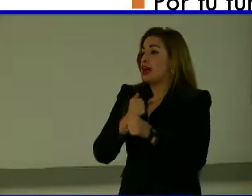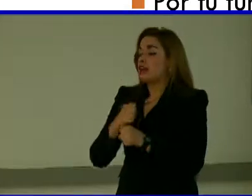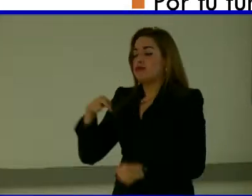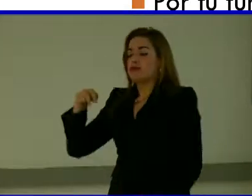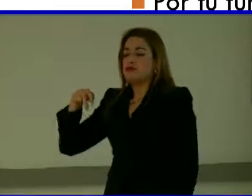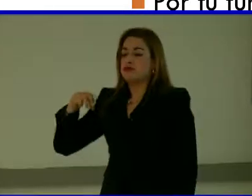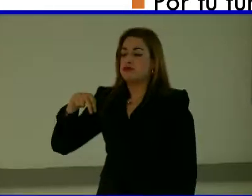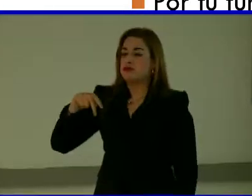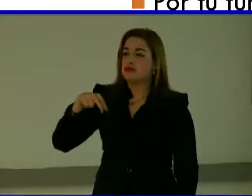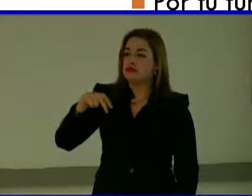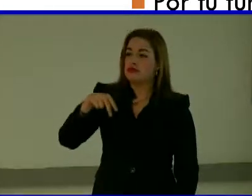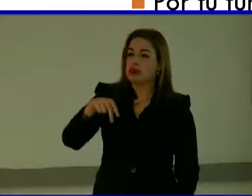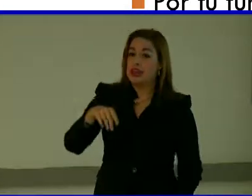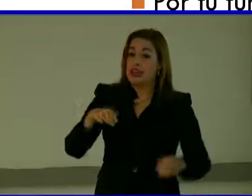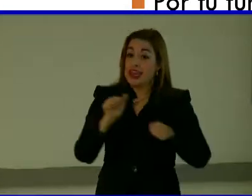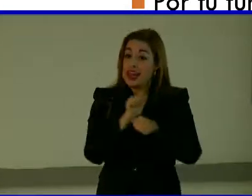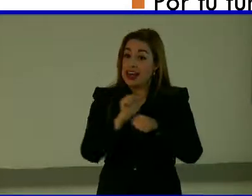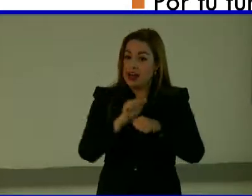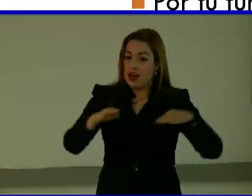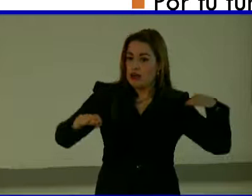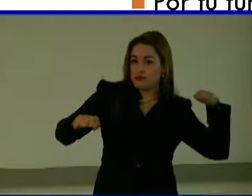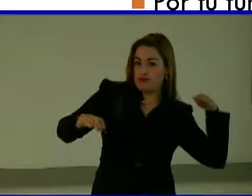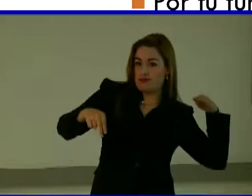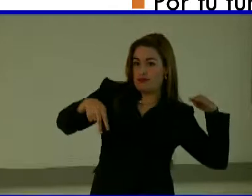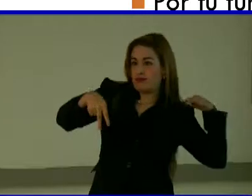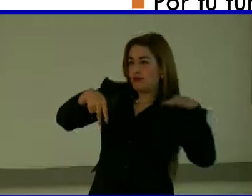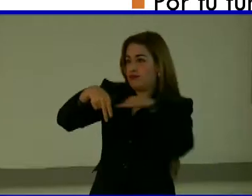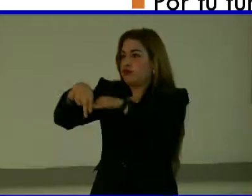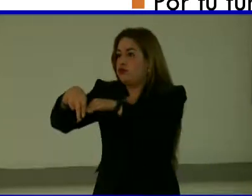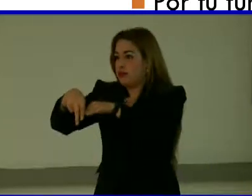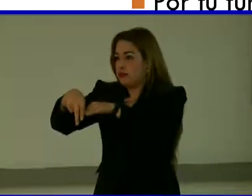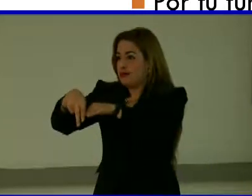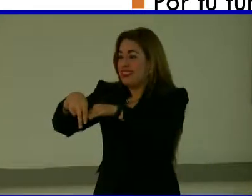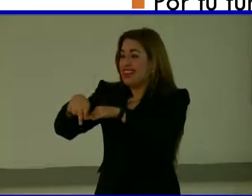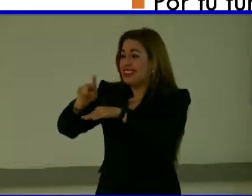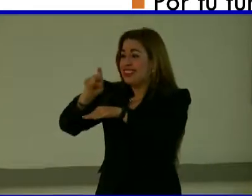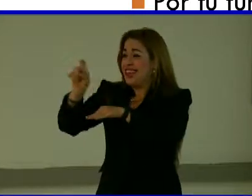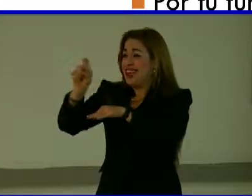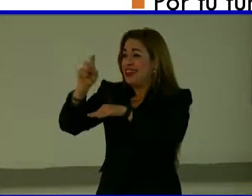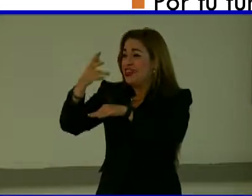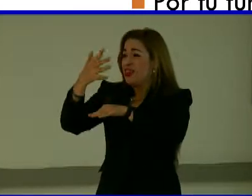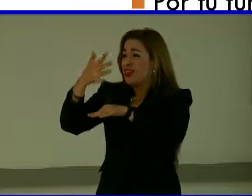el carro la impactó a 110 millas por hora.